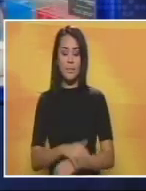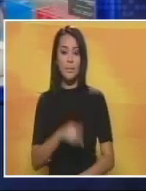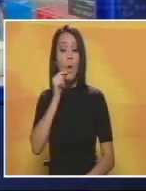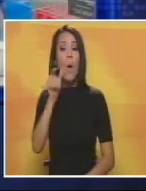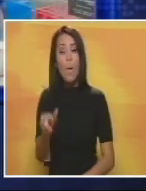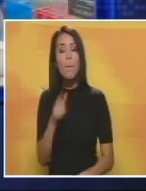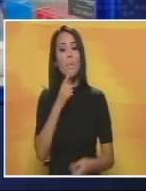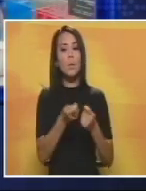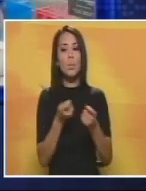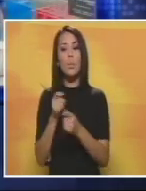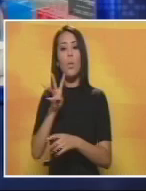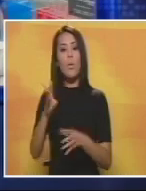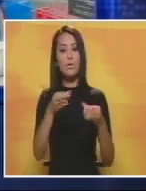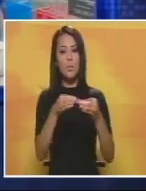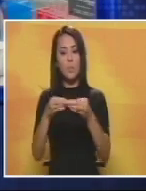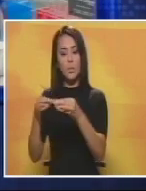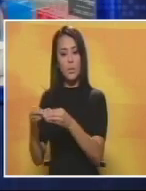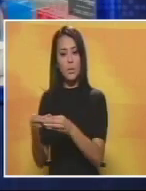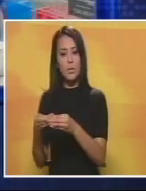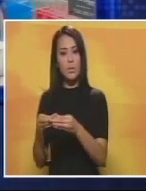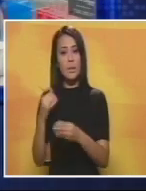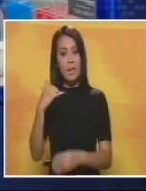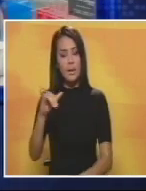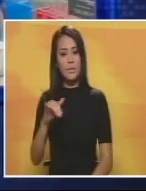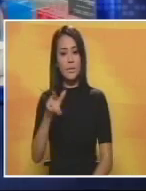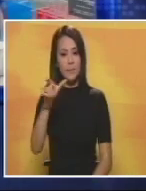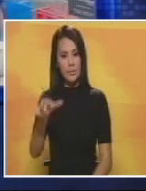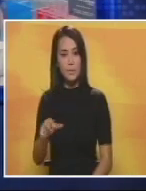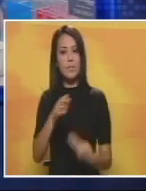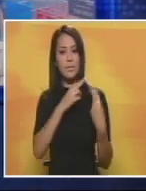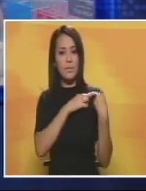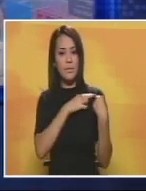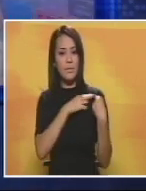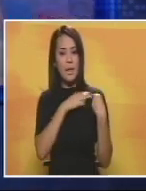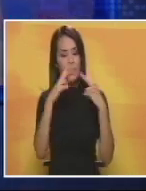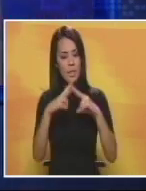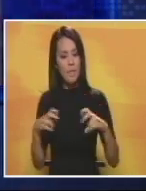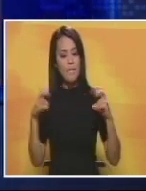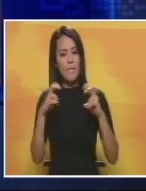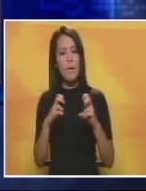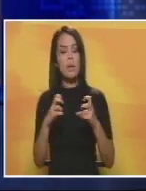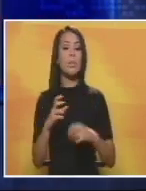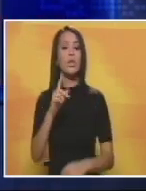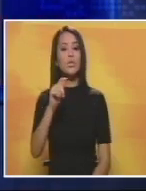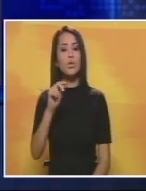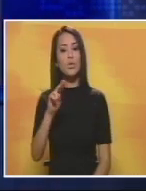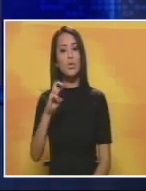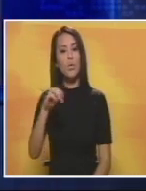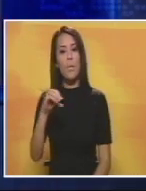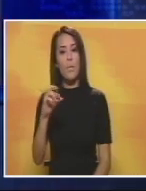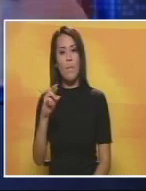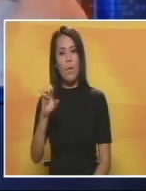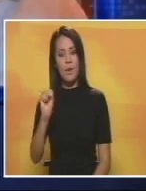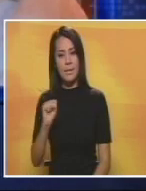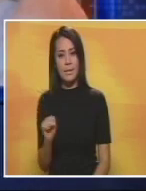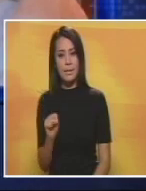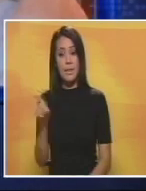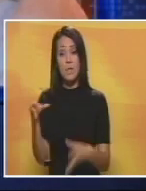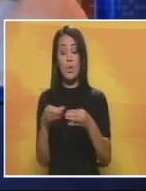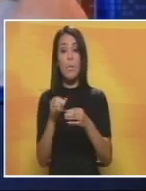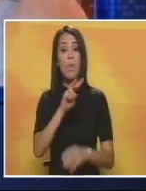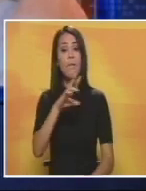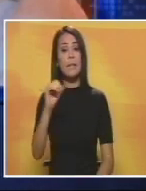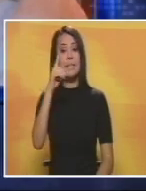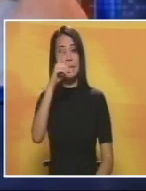4 grupos que están bajo la supervisión de Allison. Él se encarga del estudio de los tumores sólidos y tiene un equipo de 20 personas que